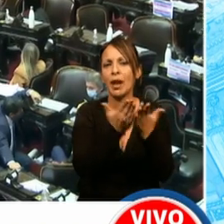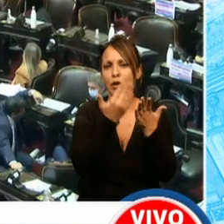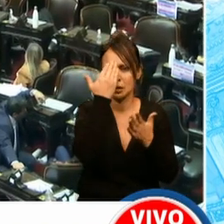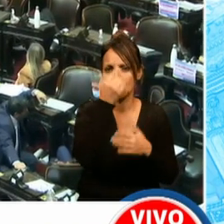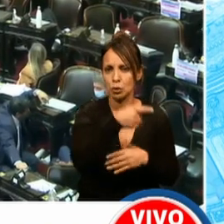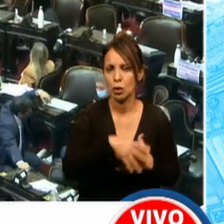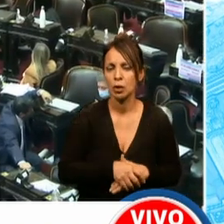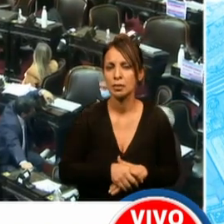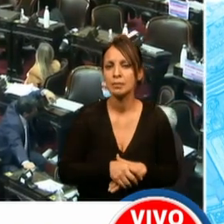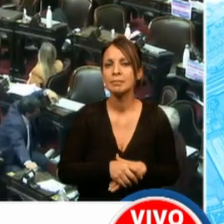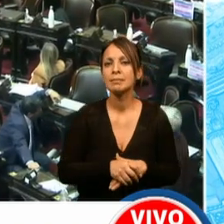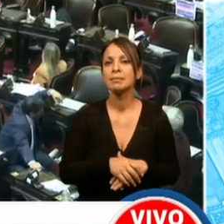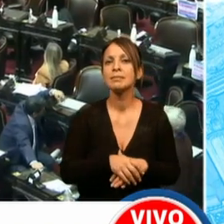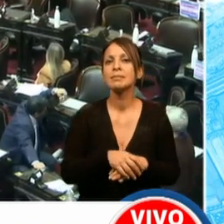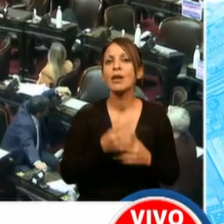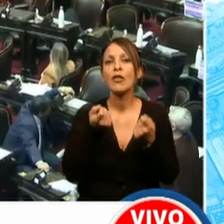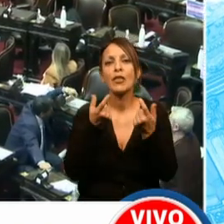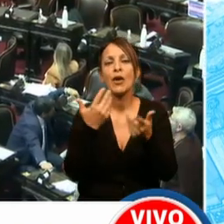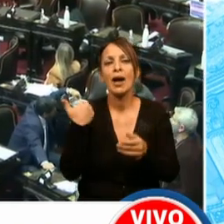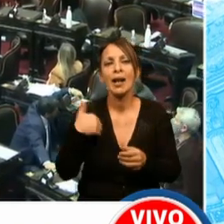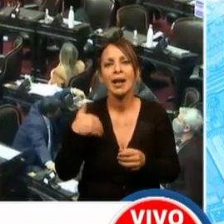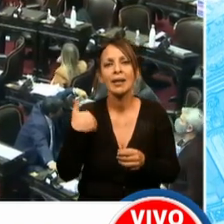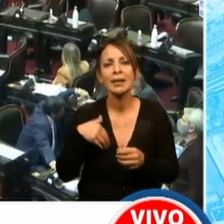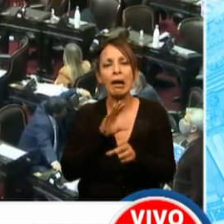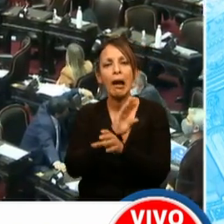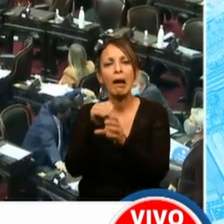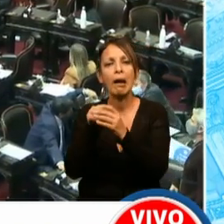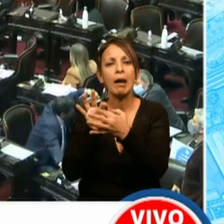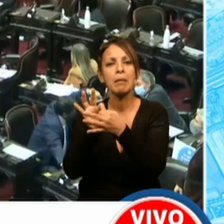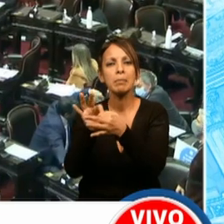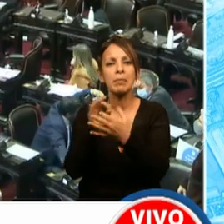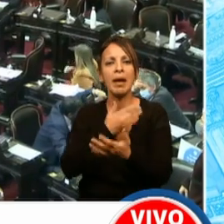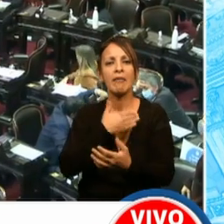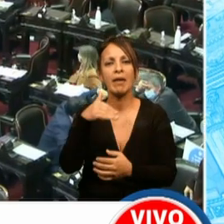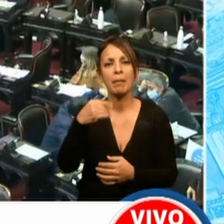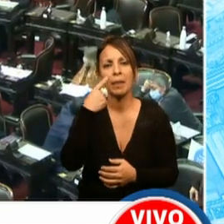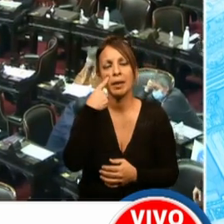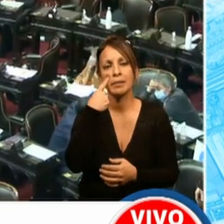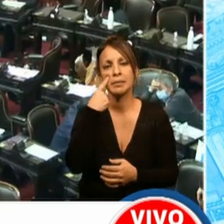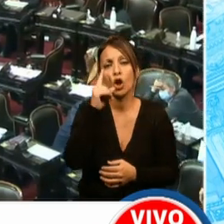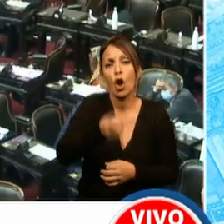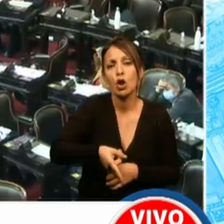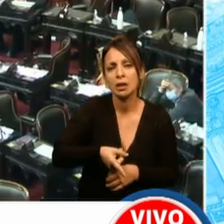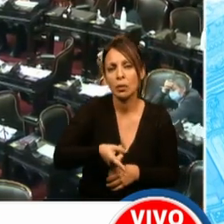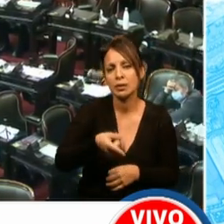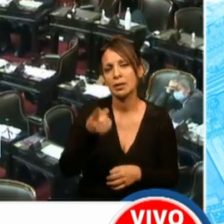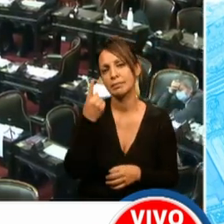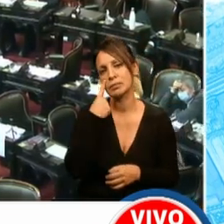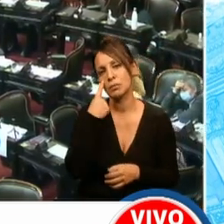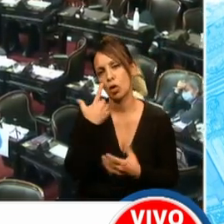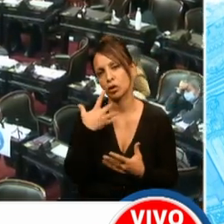vendido a la argentina en el gmail con las consecuencias que todos conocemos